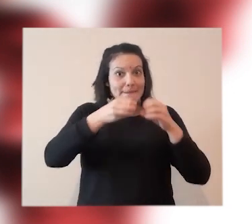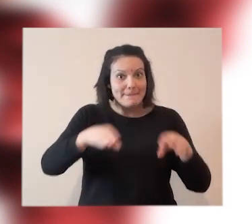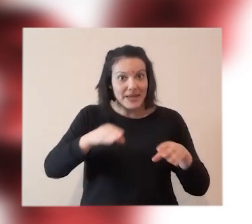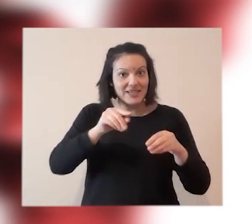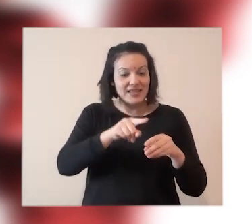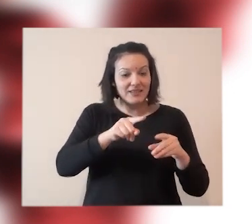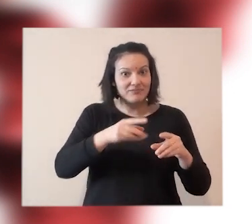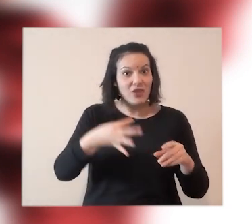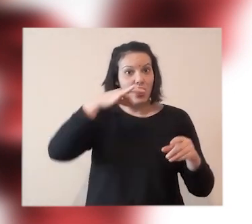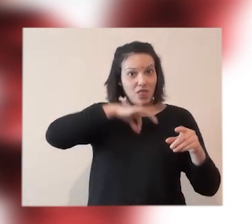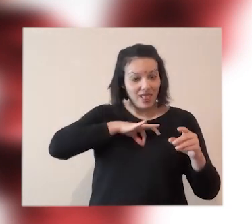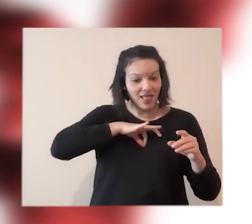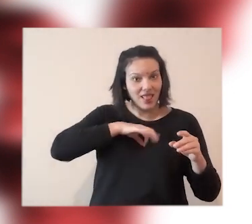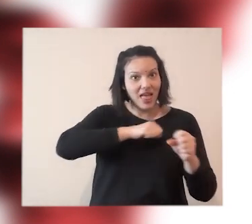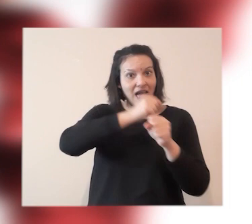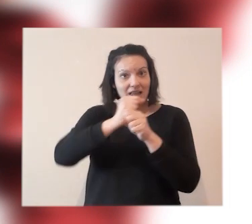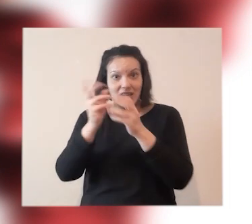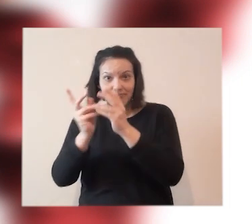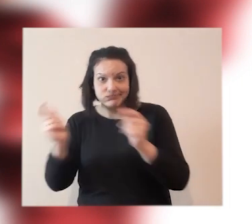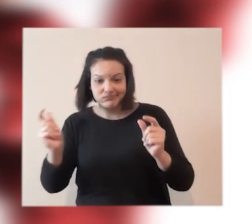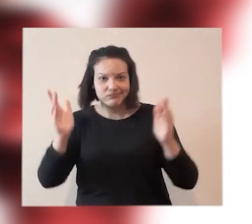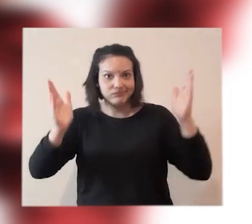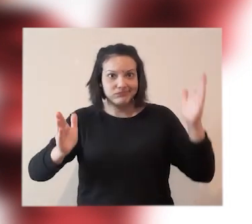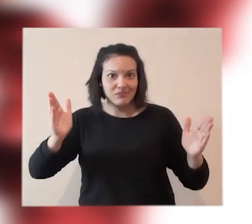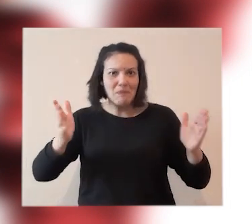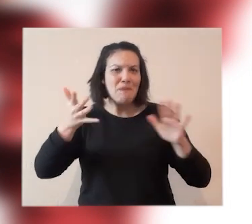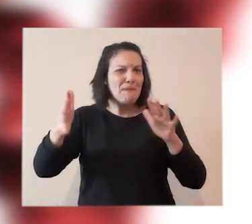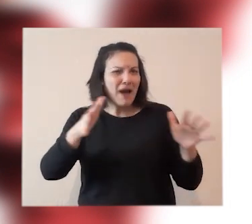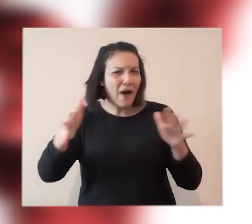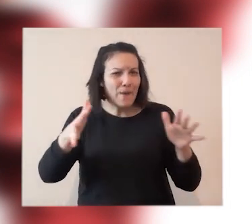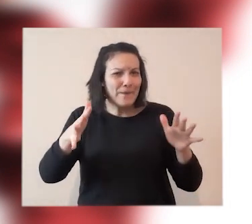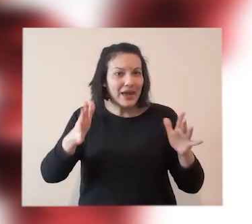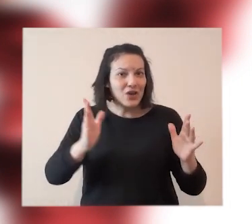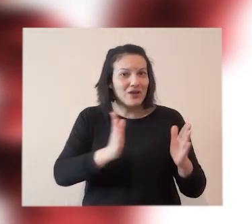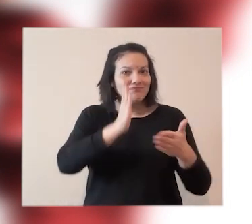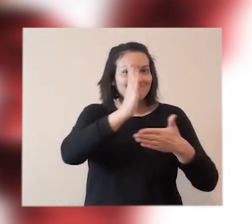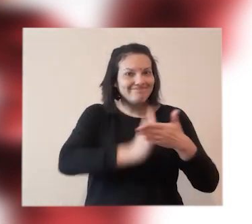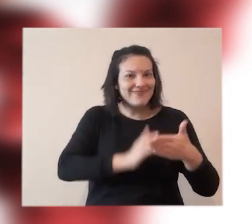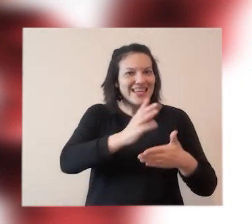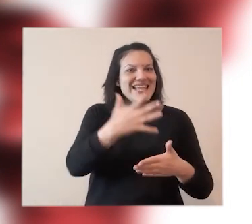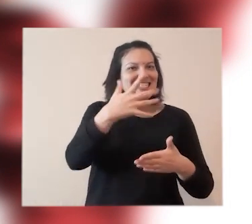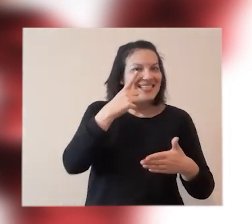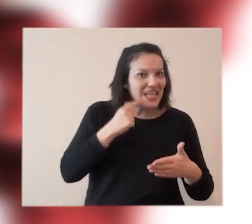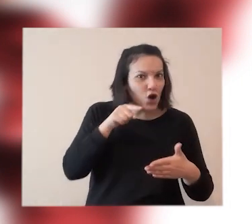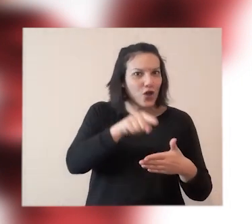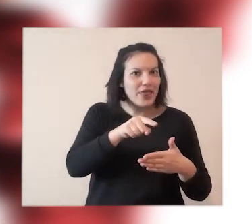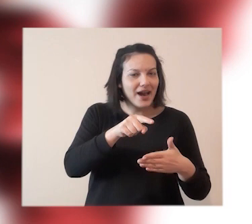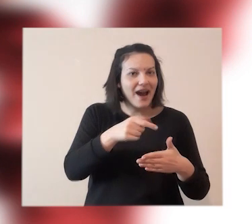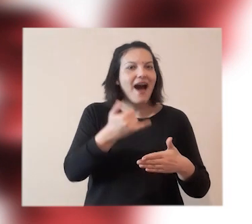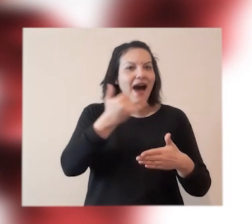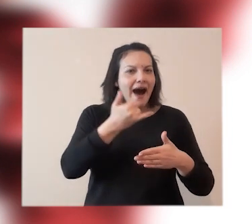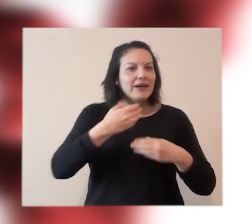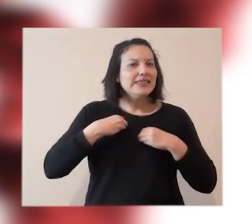el periodo de incubación hasta que finaliza, aproximadamente a partir del día 5 es lo característico en cuanto a la